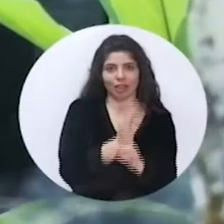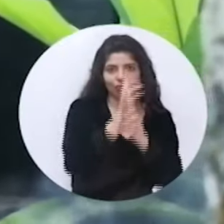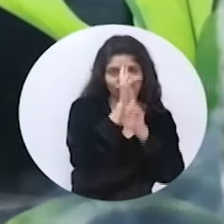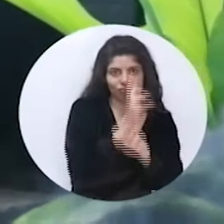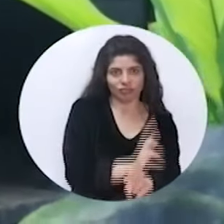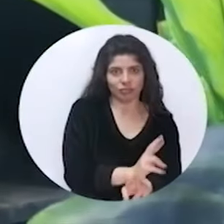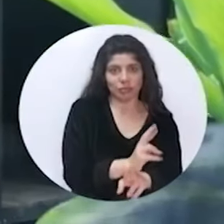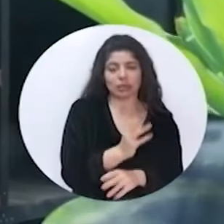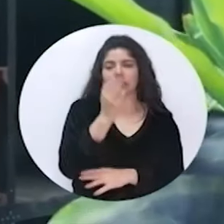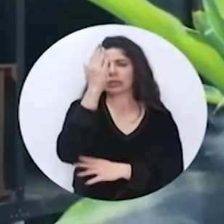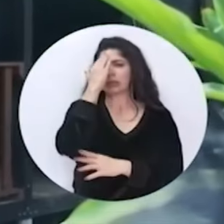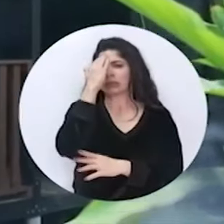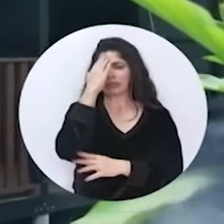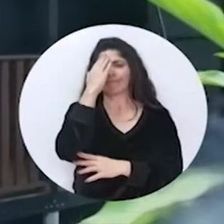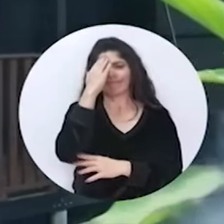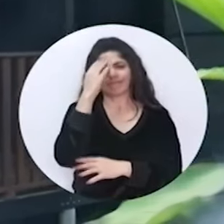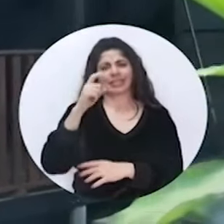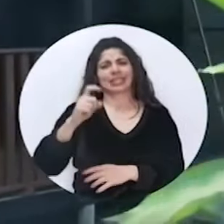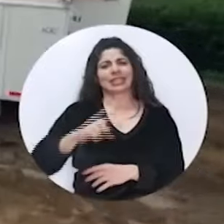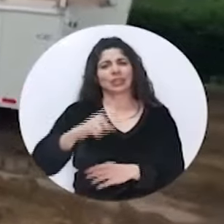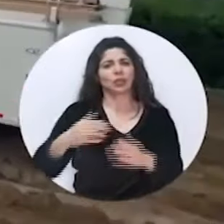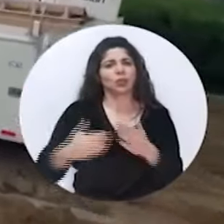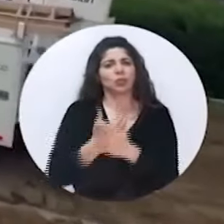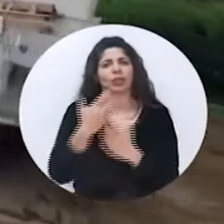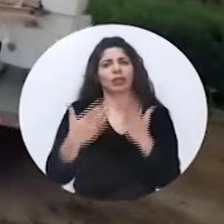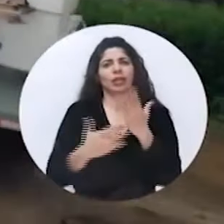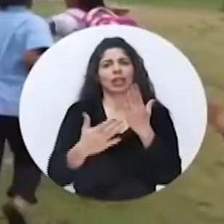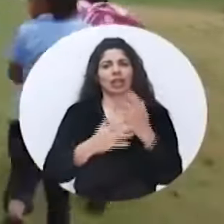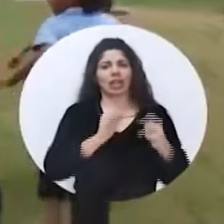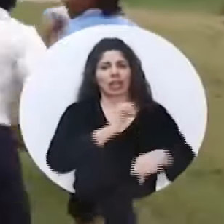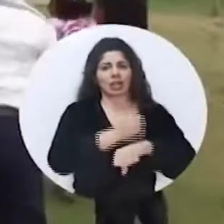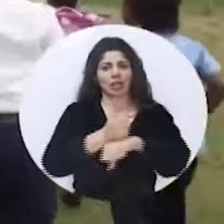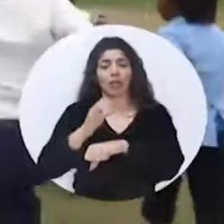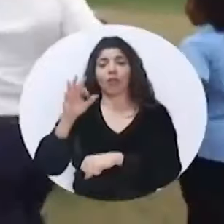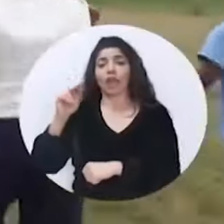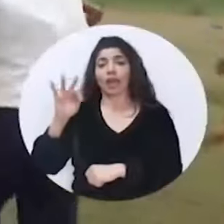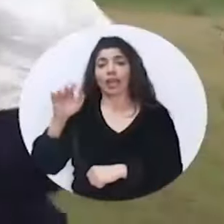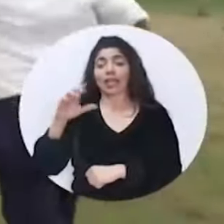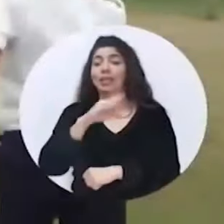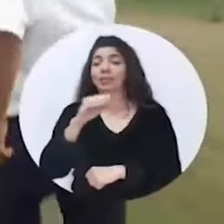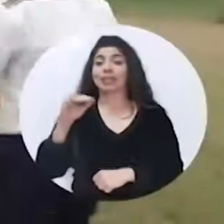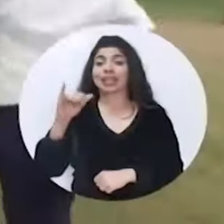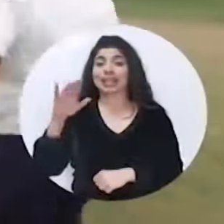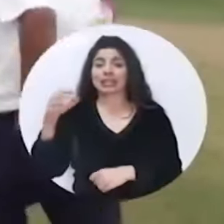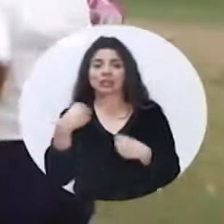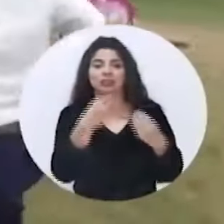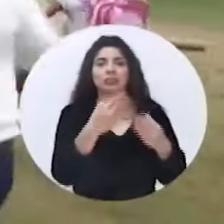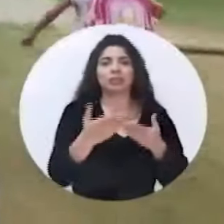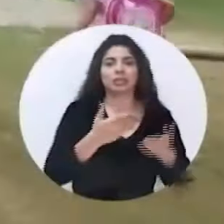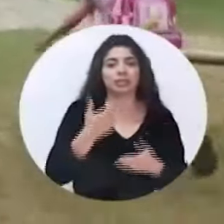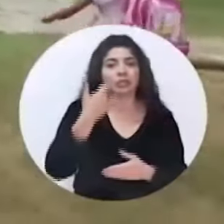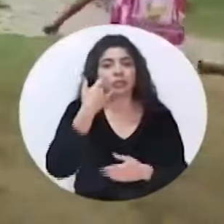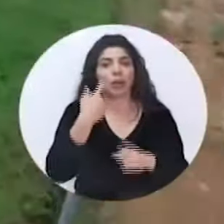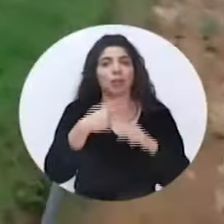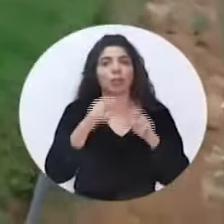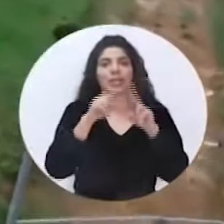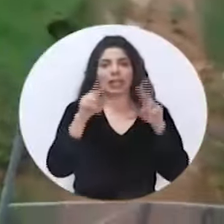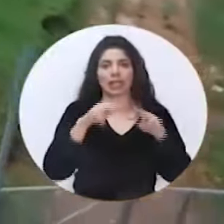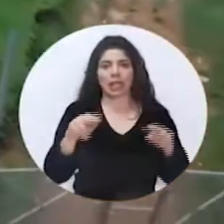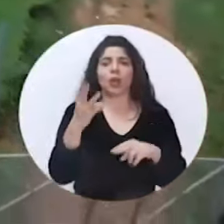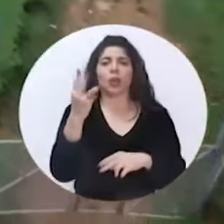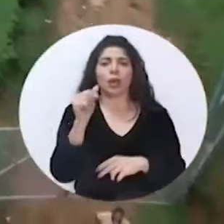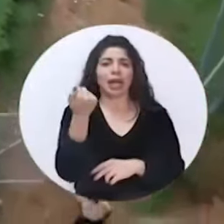Territorios Indígenas, el cual propone regularizar las tierras y los territorios indígenas del país en los próximos 6 años. La construcción de